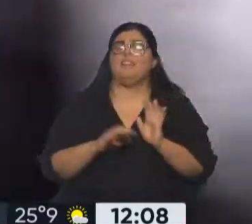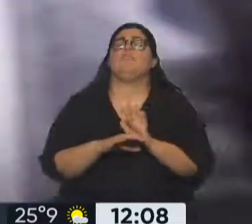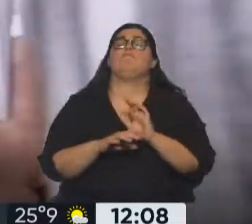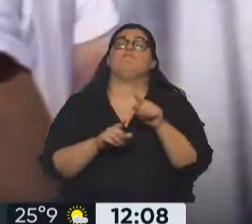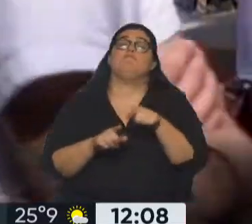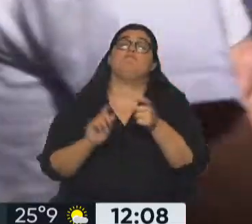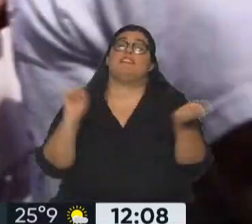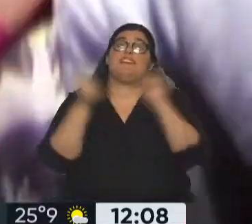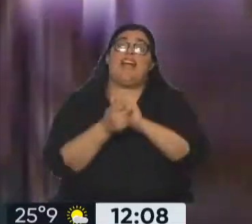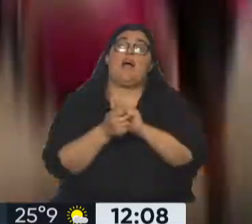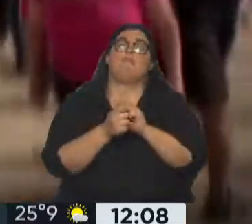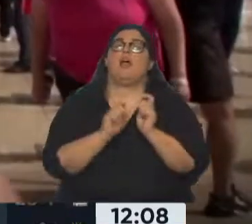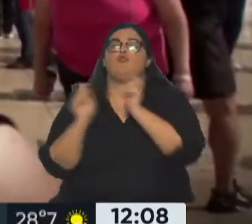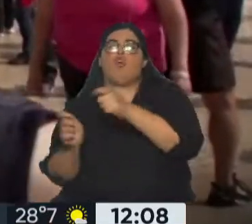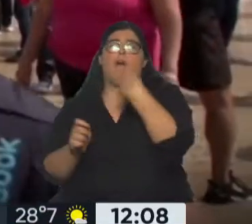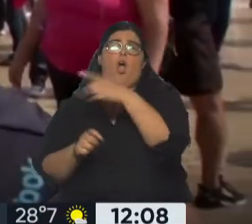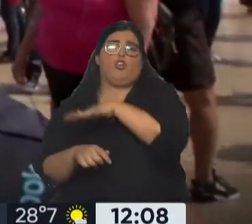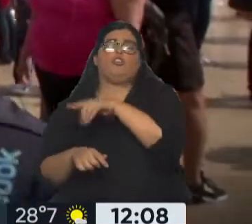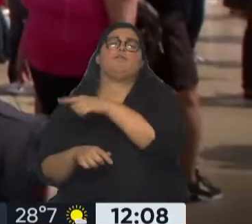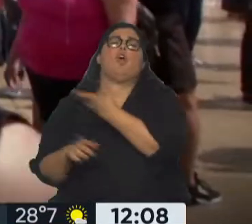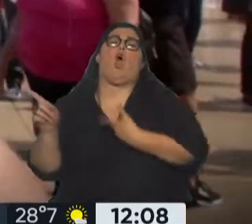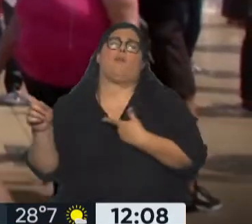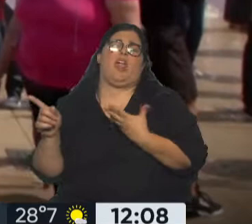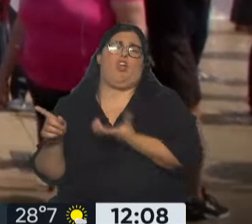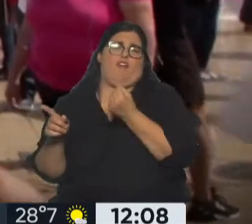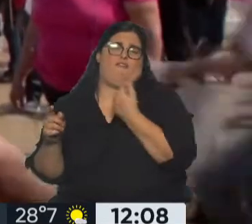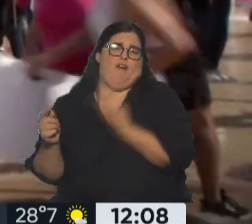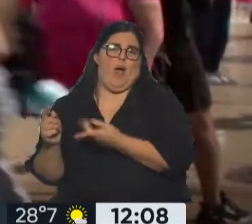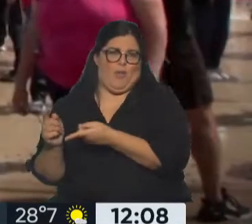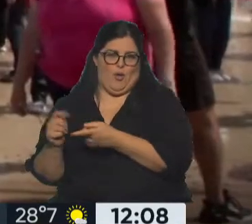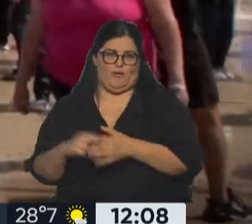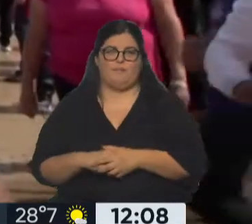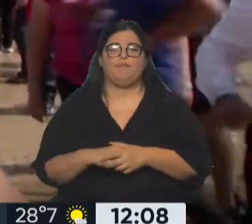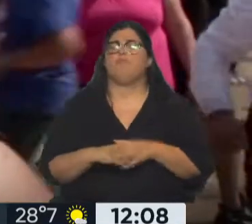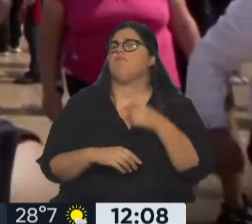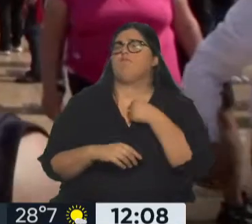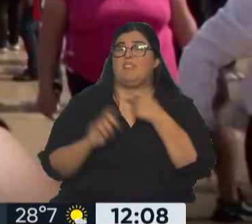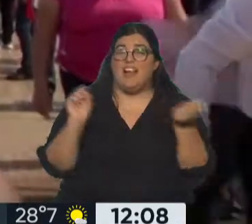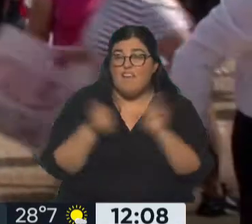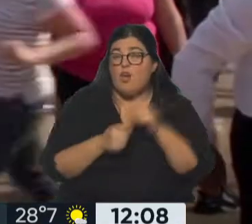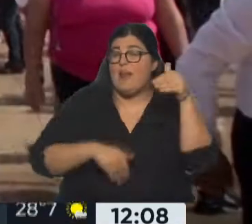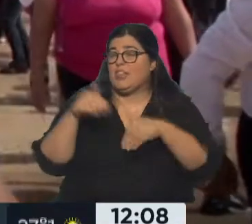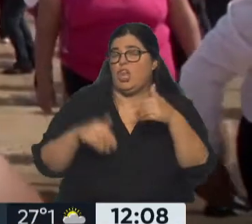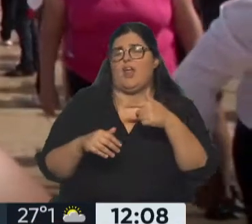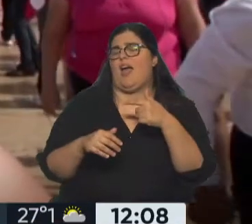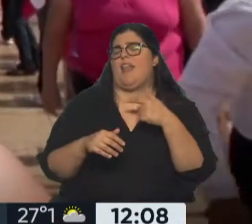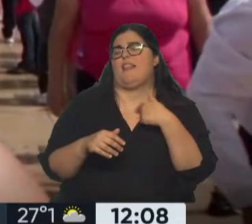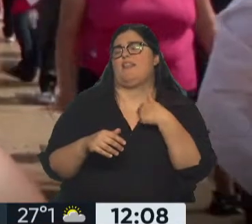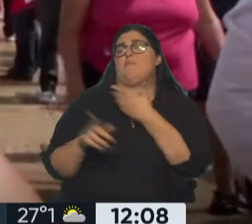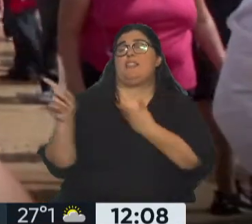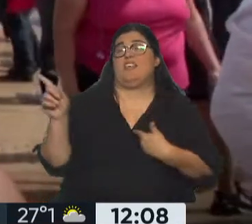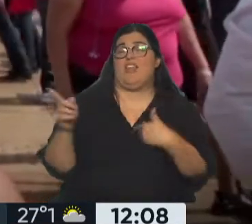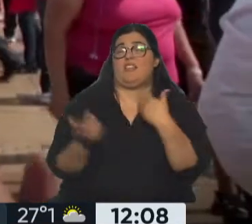partido que esté gobernando México. Estamos en contra de la propuesta de reforma electoral que está proponiendo el